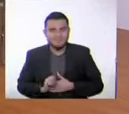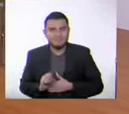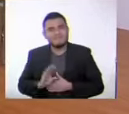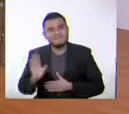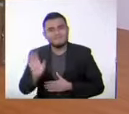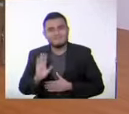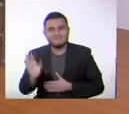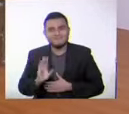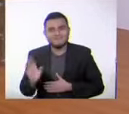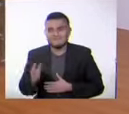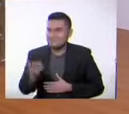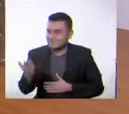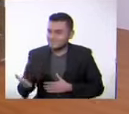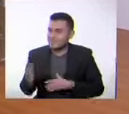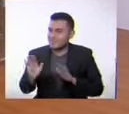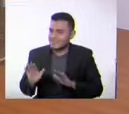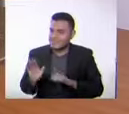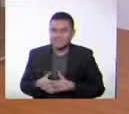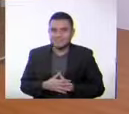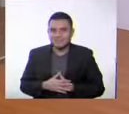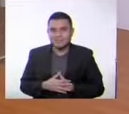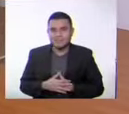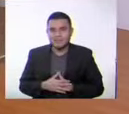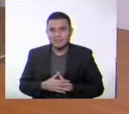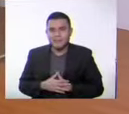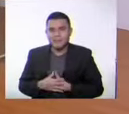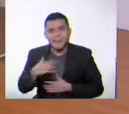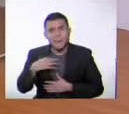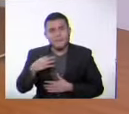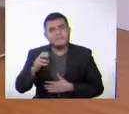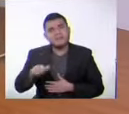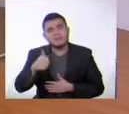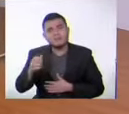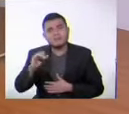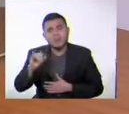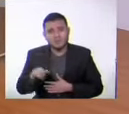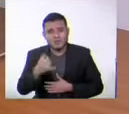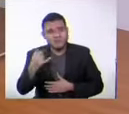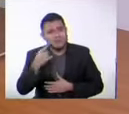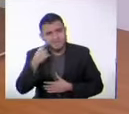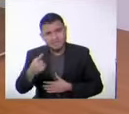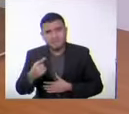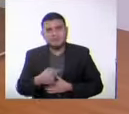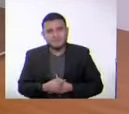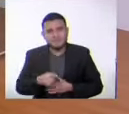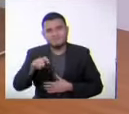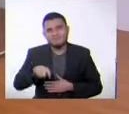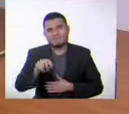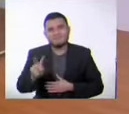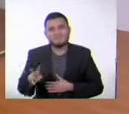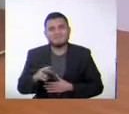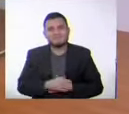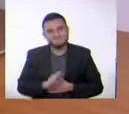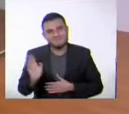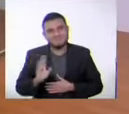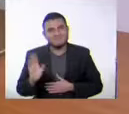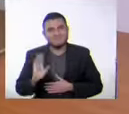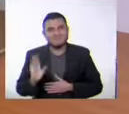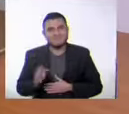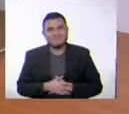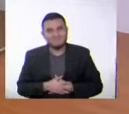acá. Alba Calderón, un gustazo. Una invitación entonces para el próximo jueves para que estén pendientes de esta subteleclase. Muchas gracias. Hasta la